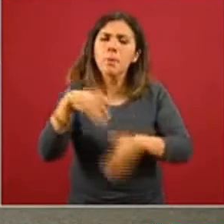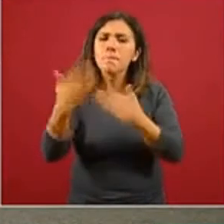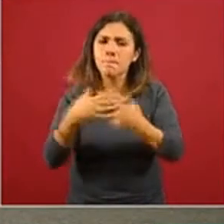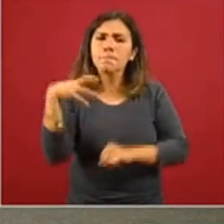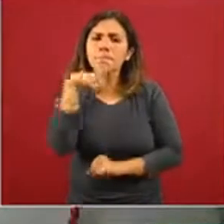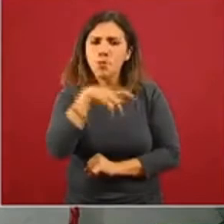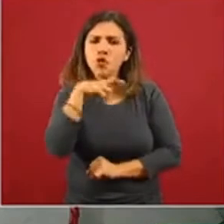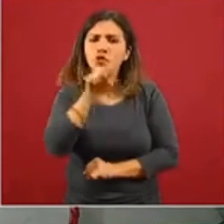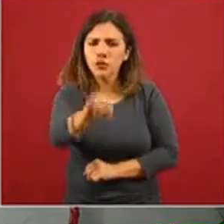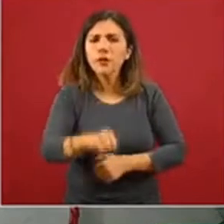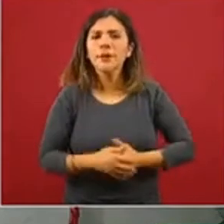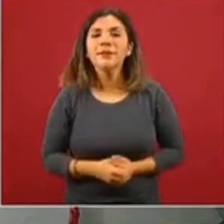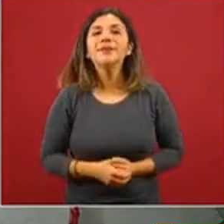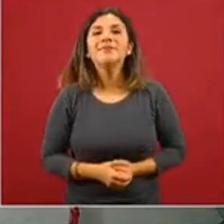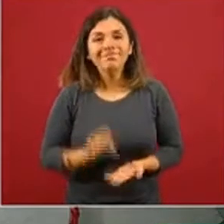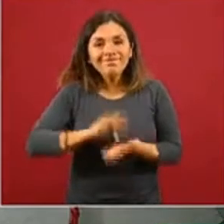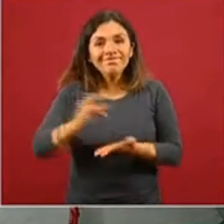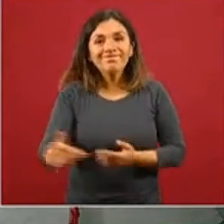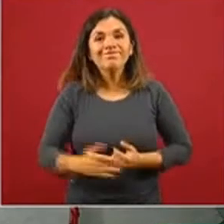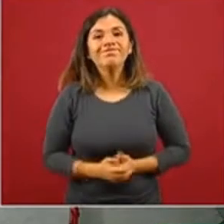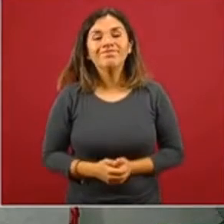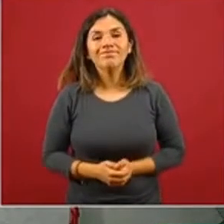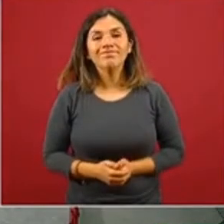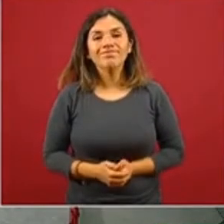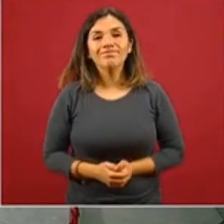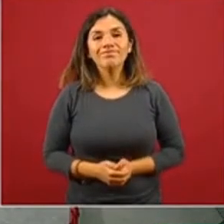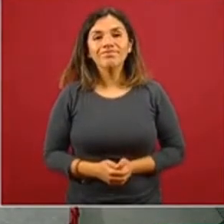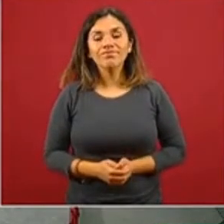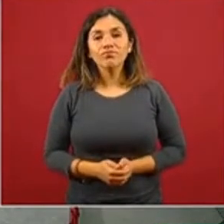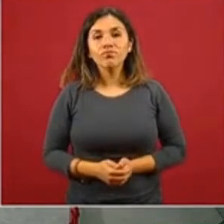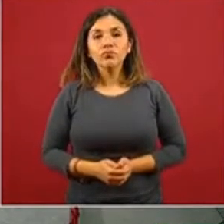pronto. Gracias. Gracias. Usted, por favor.